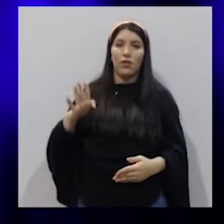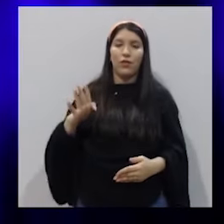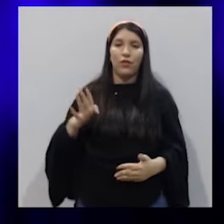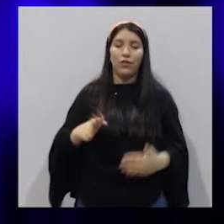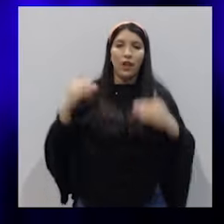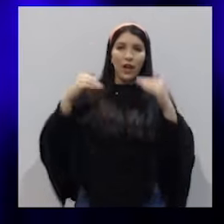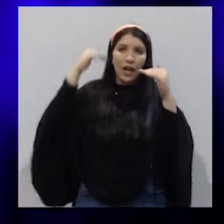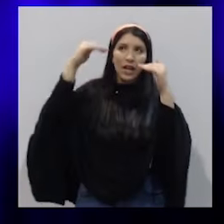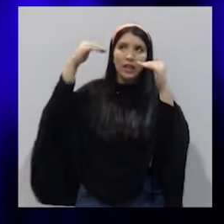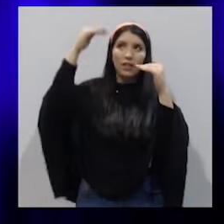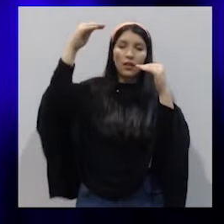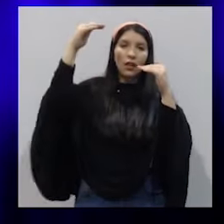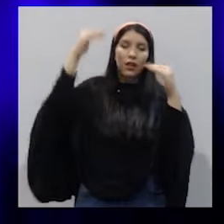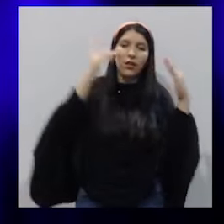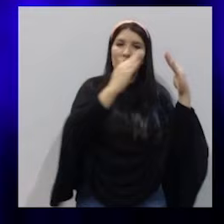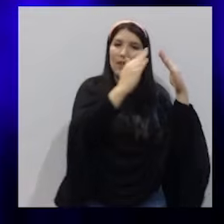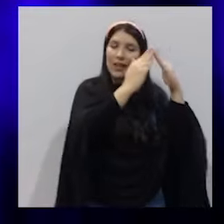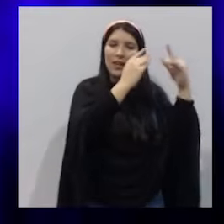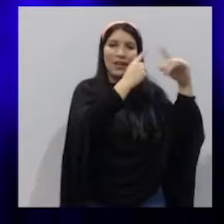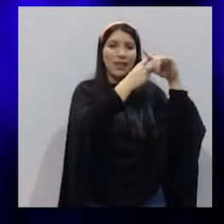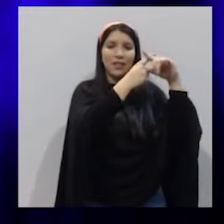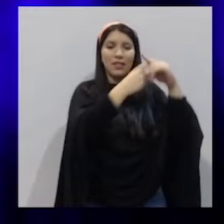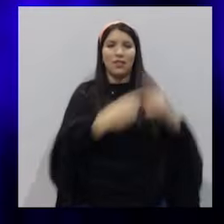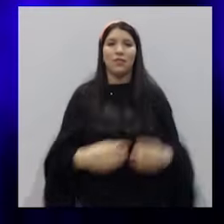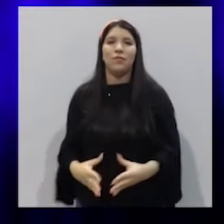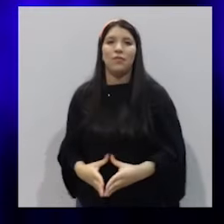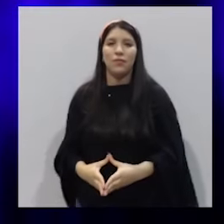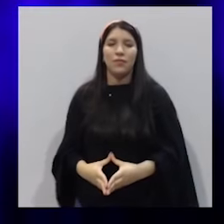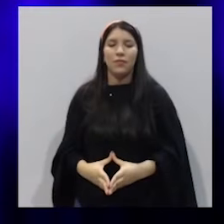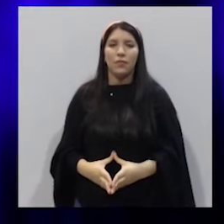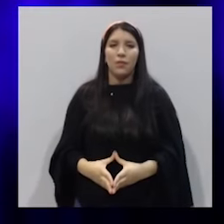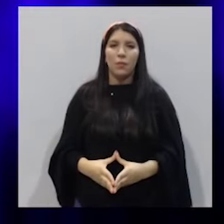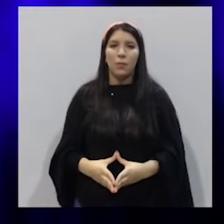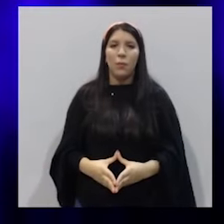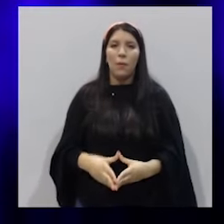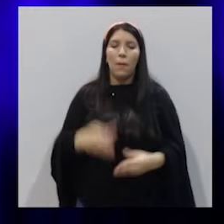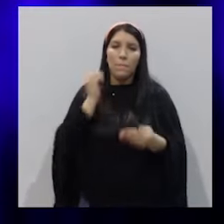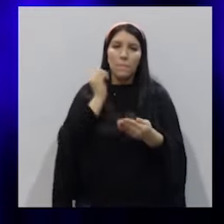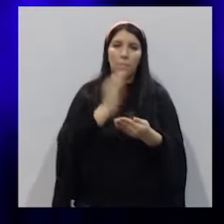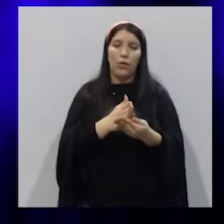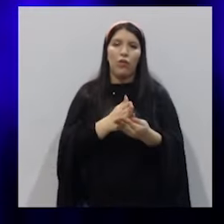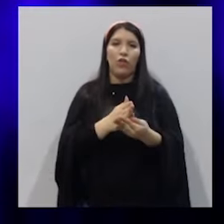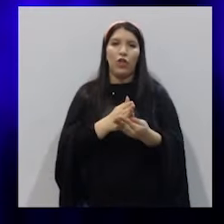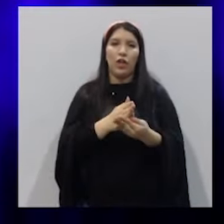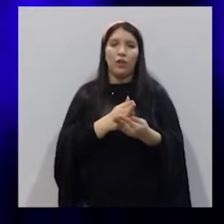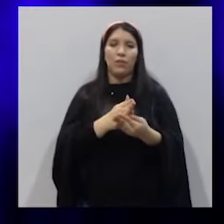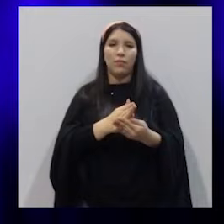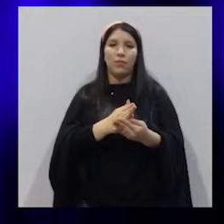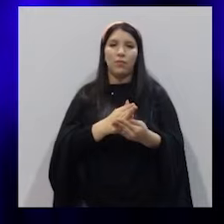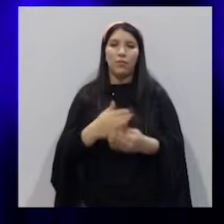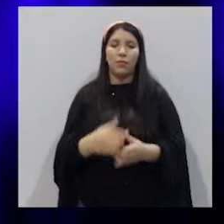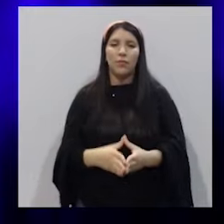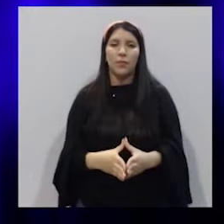en donde hay revelación de dios conocimiento de las verdades de dios no hay un pastoreo correcto cada uno